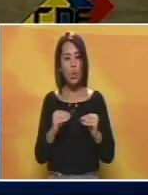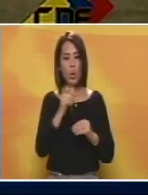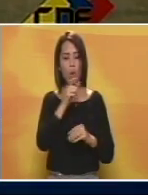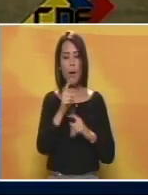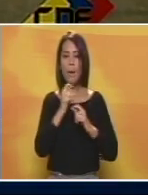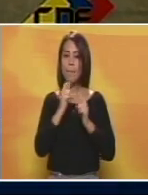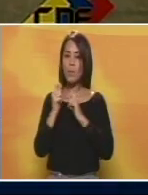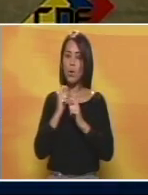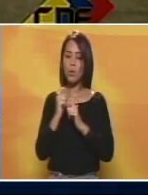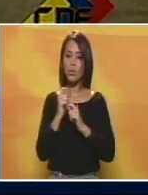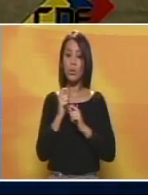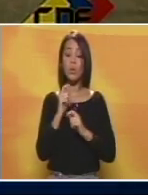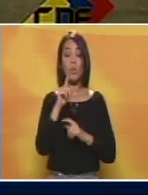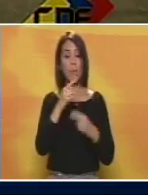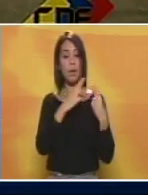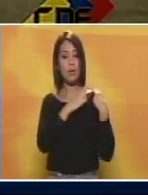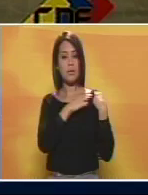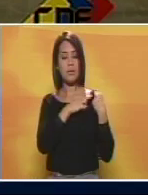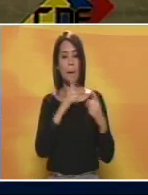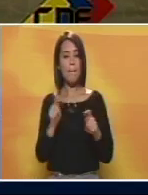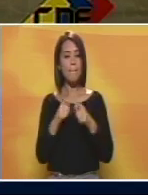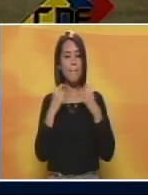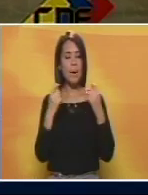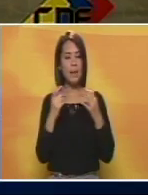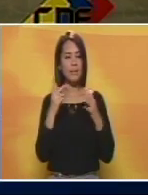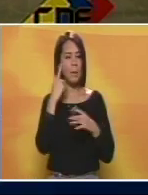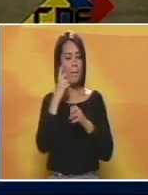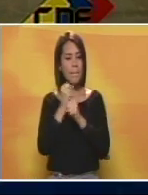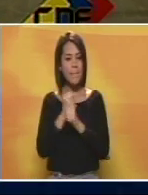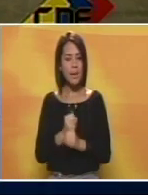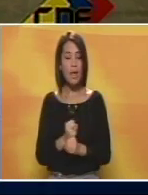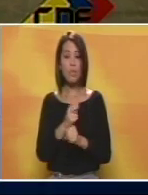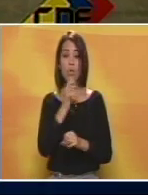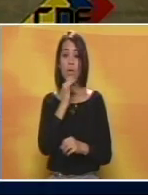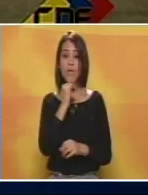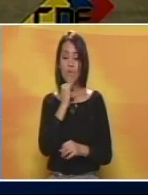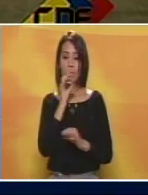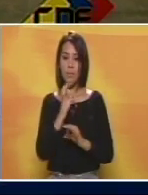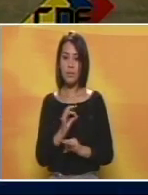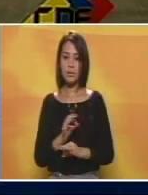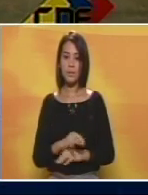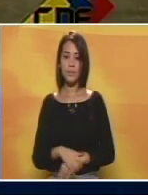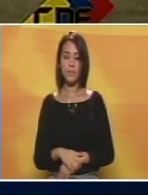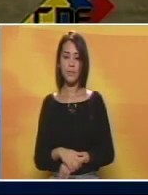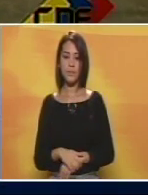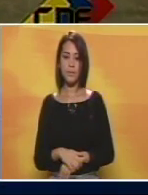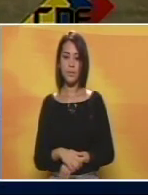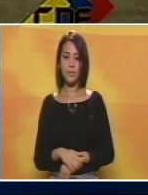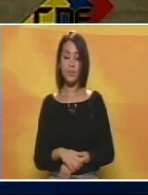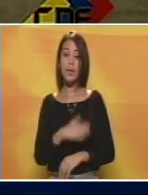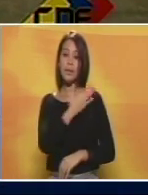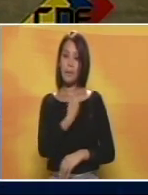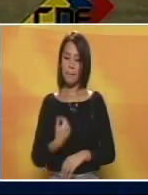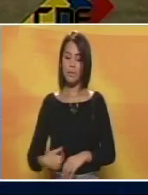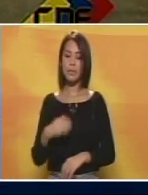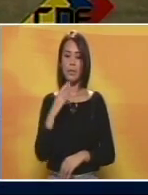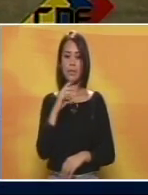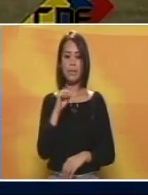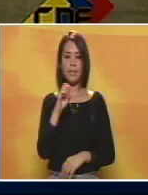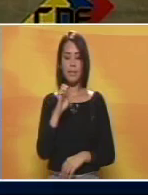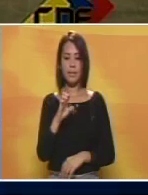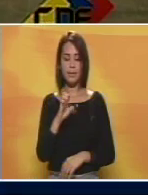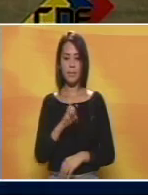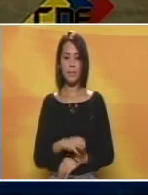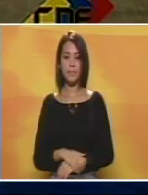comunicación, los representantes de la prensa, esperando entonces las declaraciones de la titular de esta institución, el